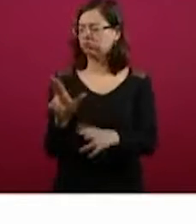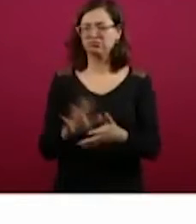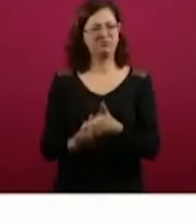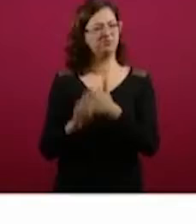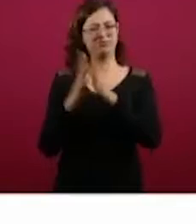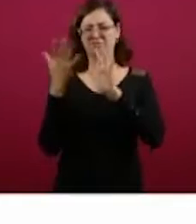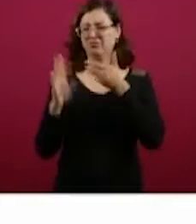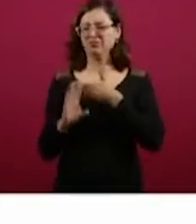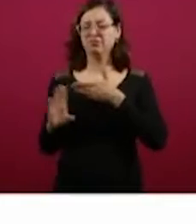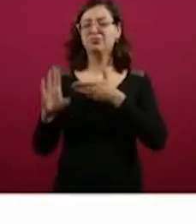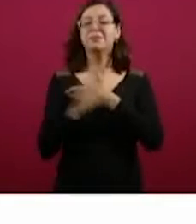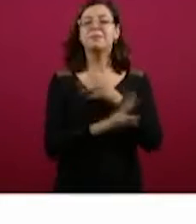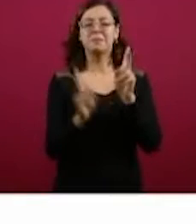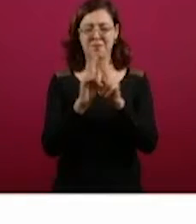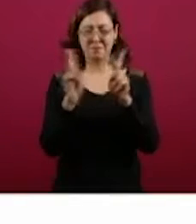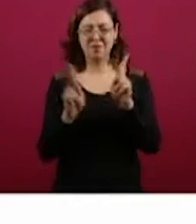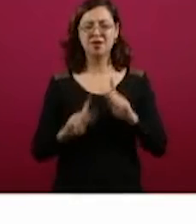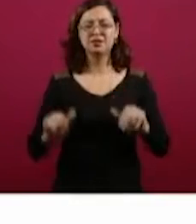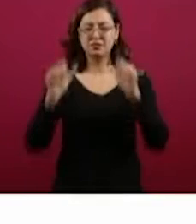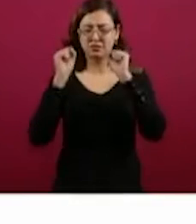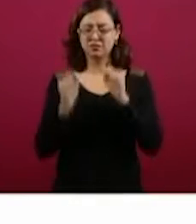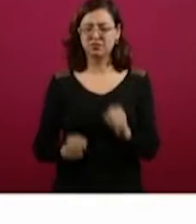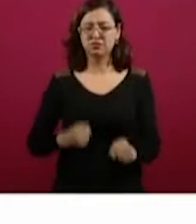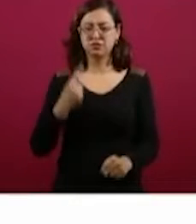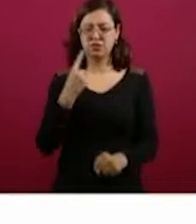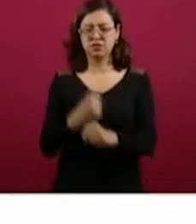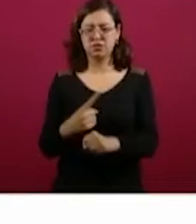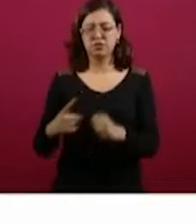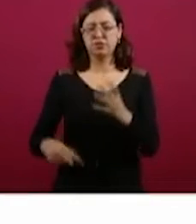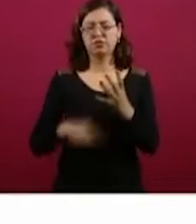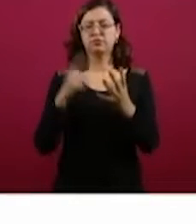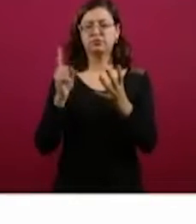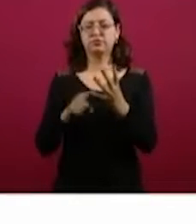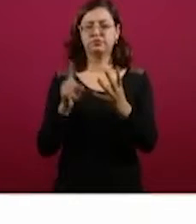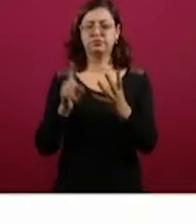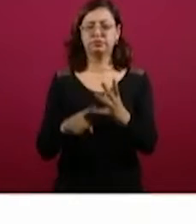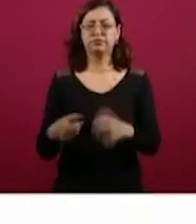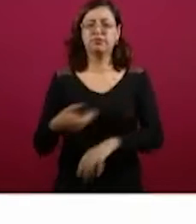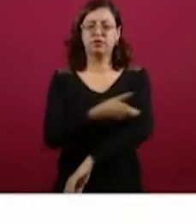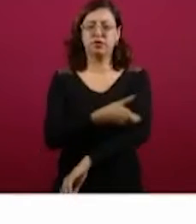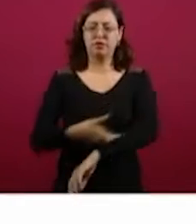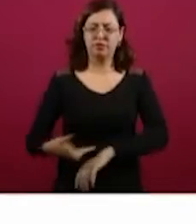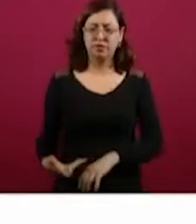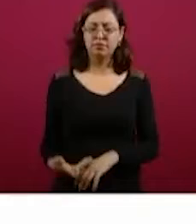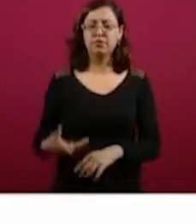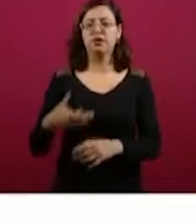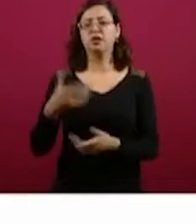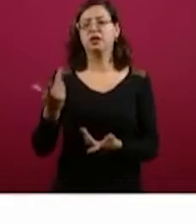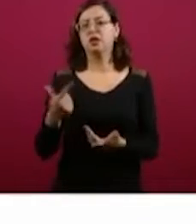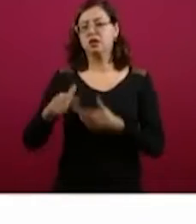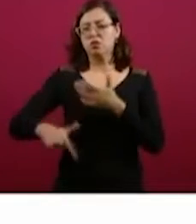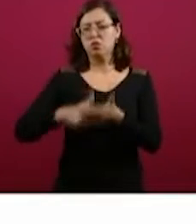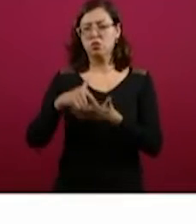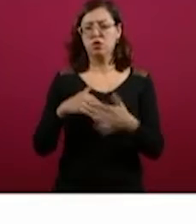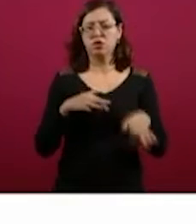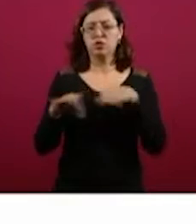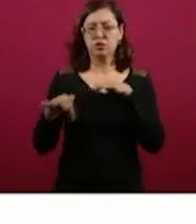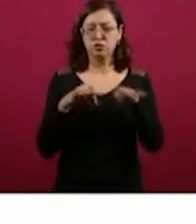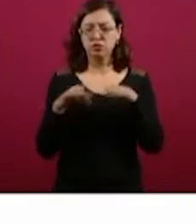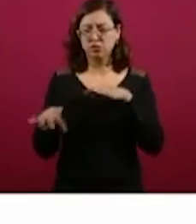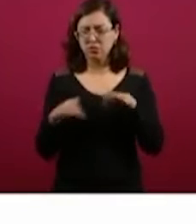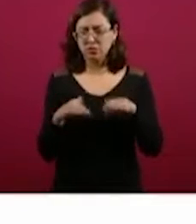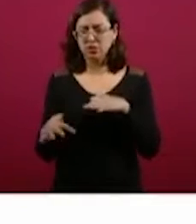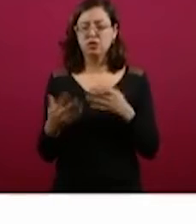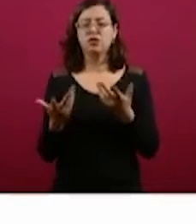violencia, paz y seguridad. Cuarto, para que las familias y los centros de trabajo compartan los